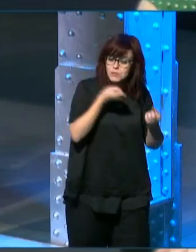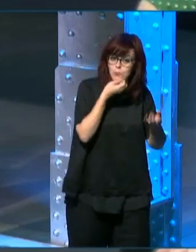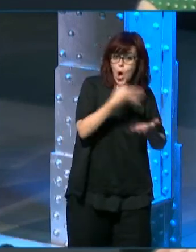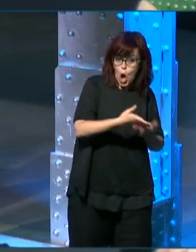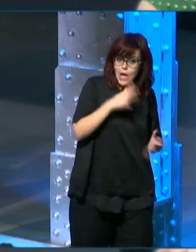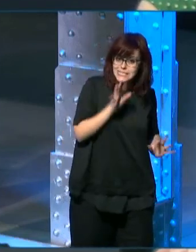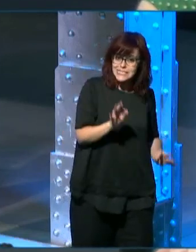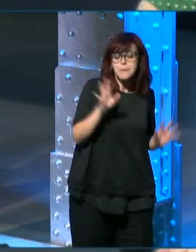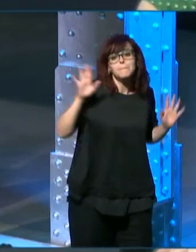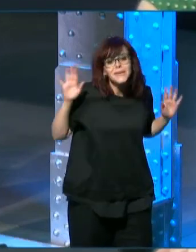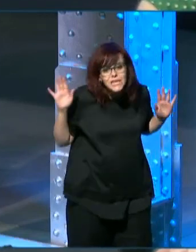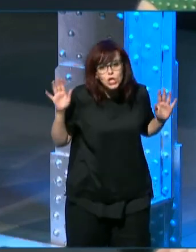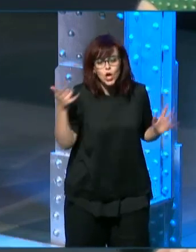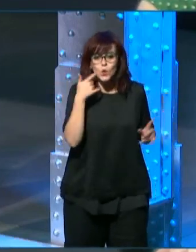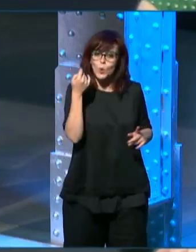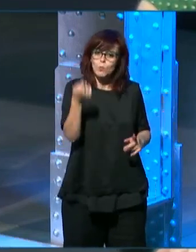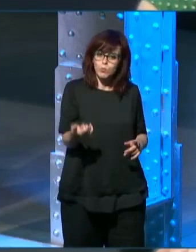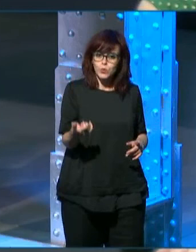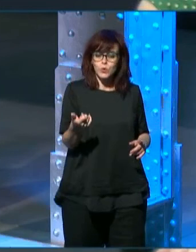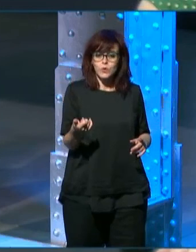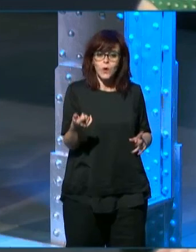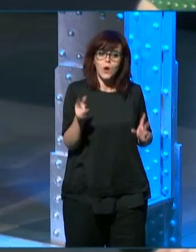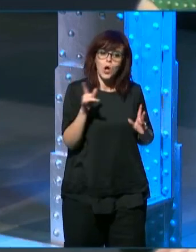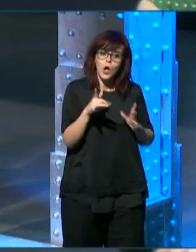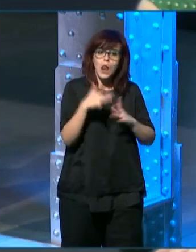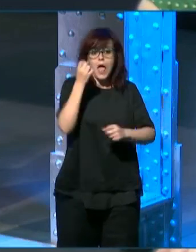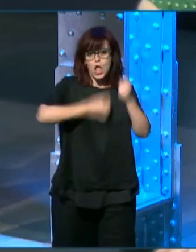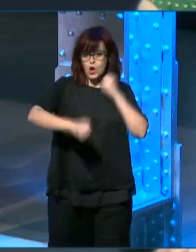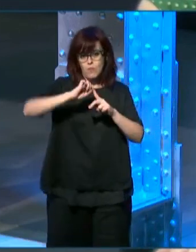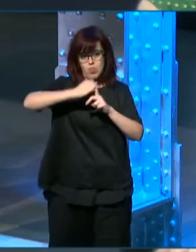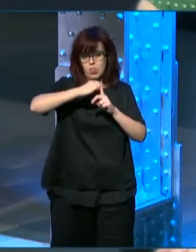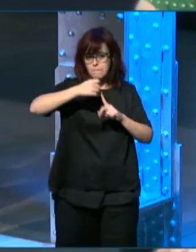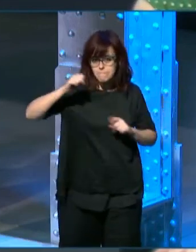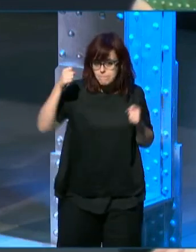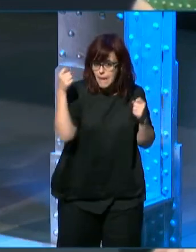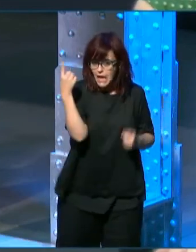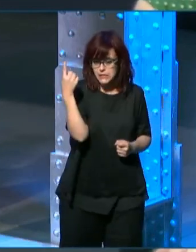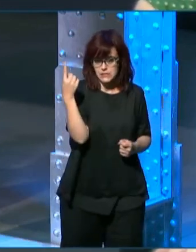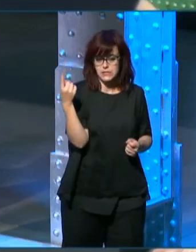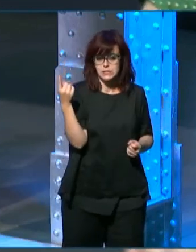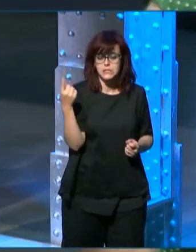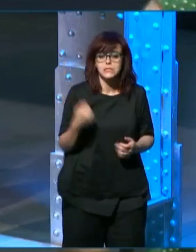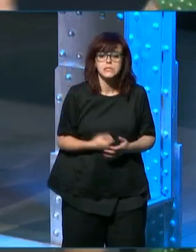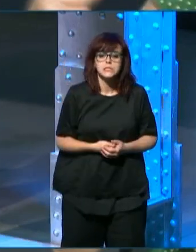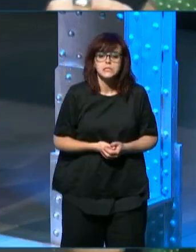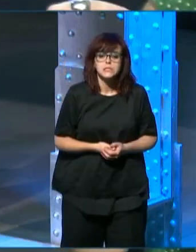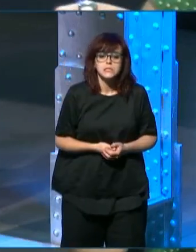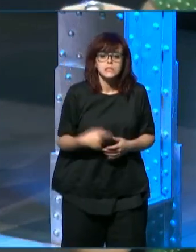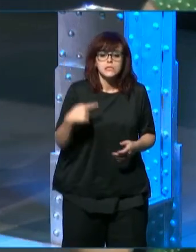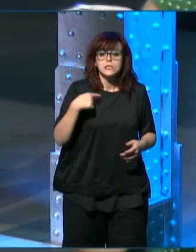eso, pero bajo un orden económico brutal, que es en el que estamos, ¿no? Yo creo, para